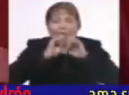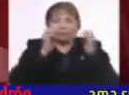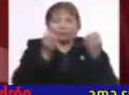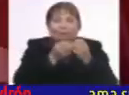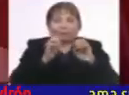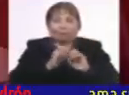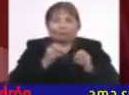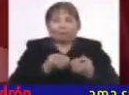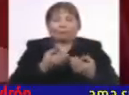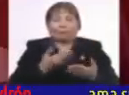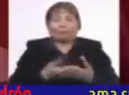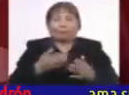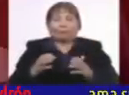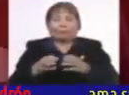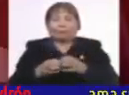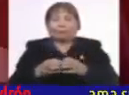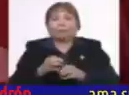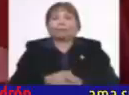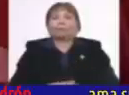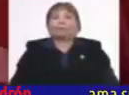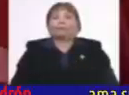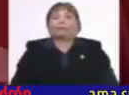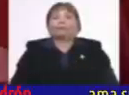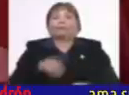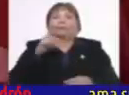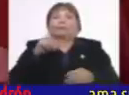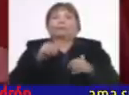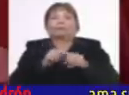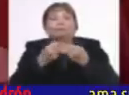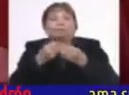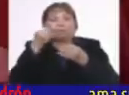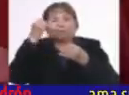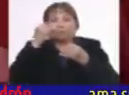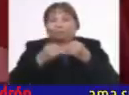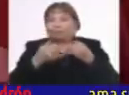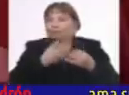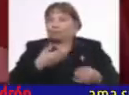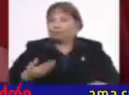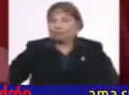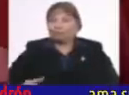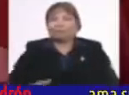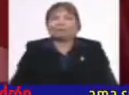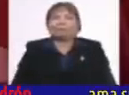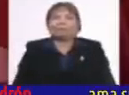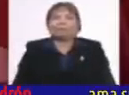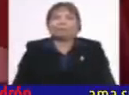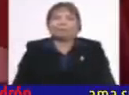especial constituyendo una ruptura final con el gobierno